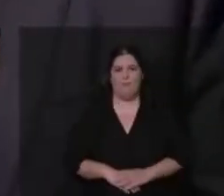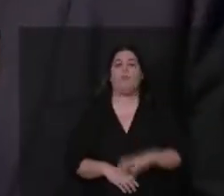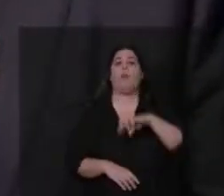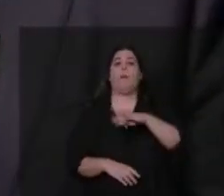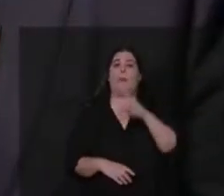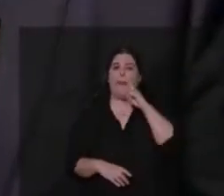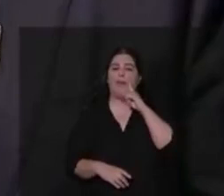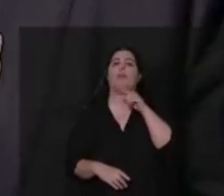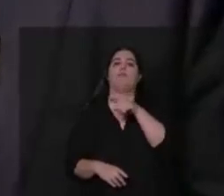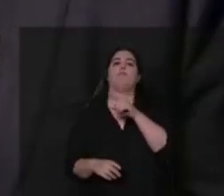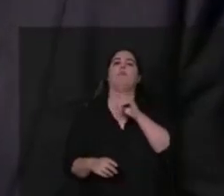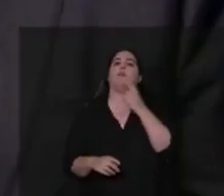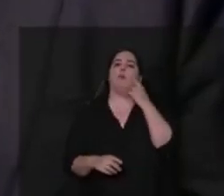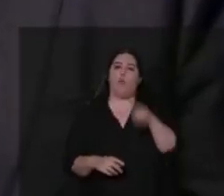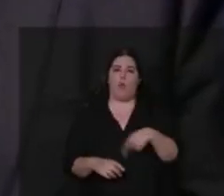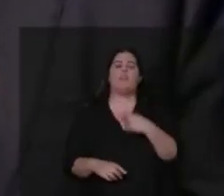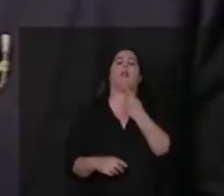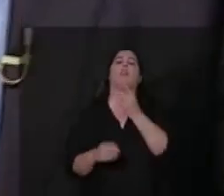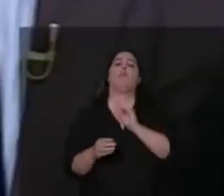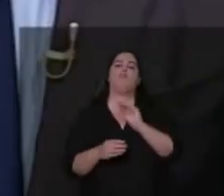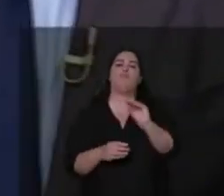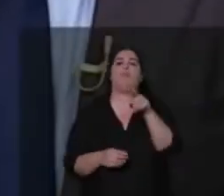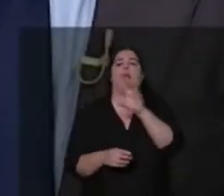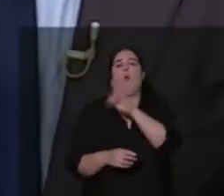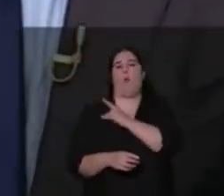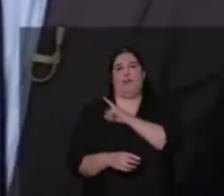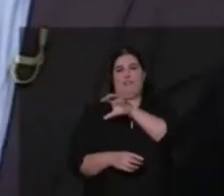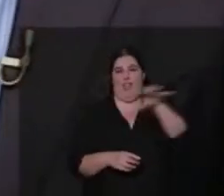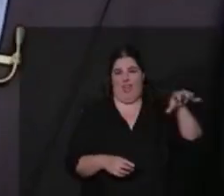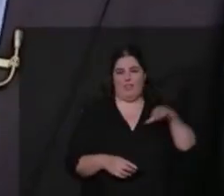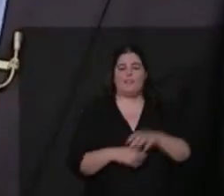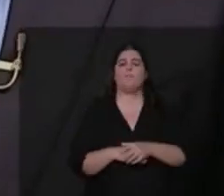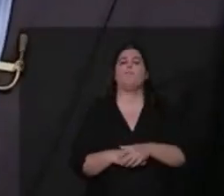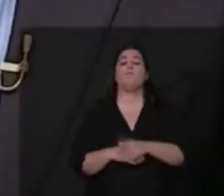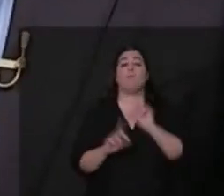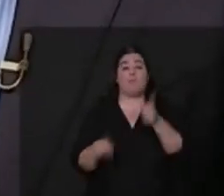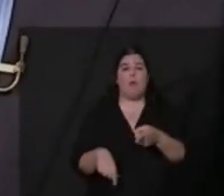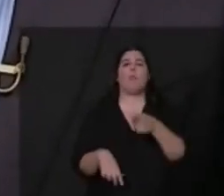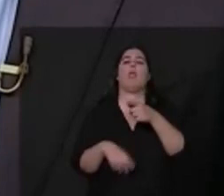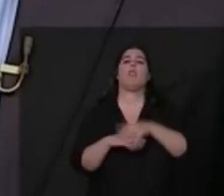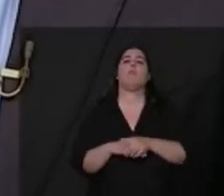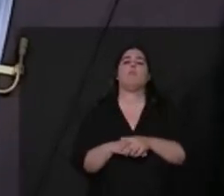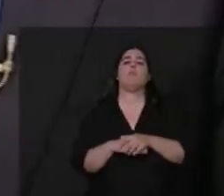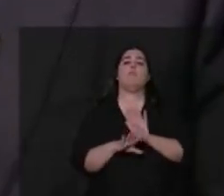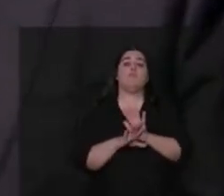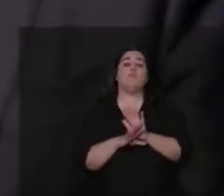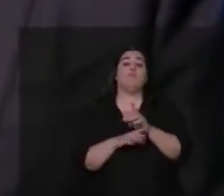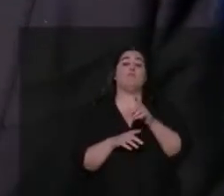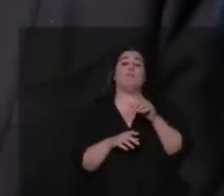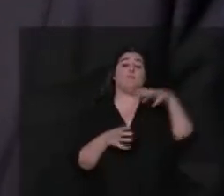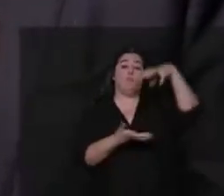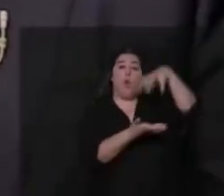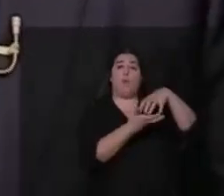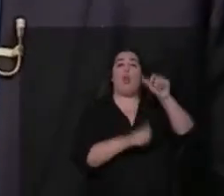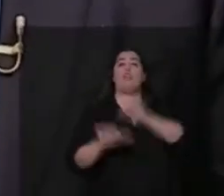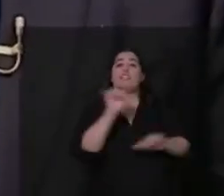porque necesitamos más universidades, no menos. Y en paralelo asociado a lo que es el complejo de ciencia y